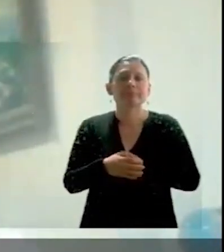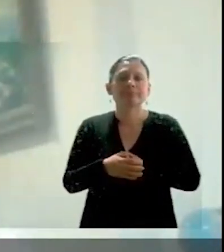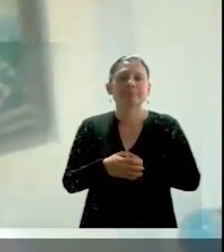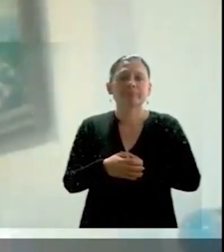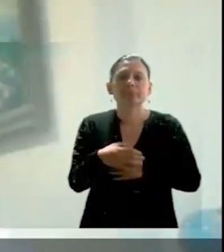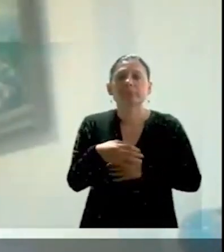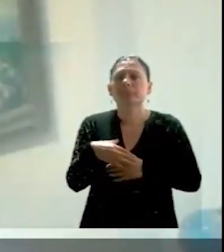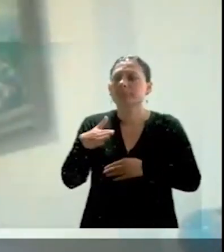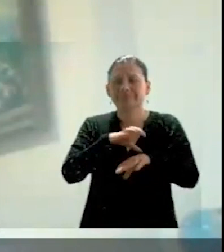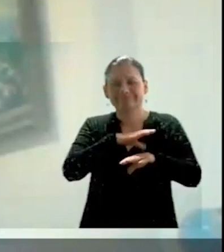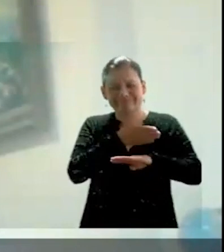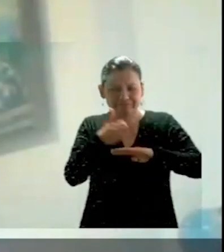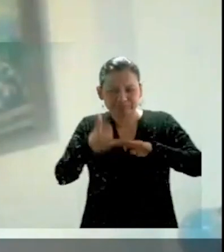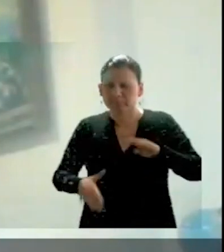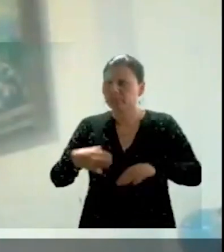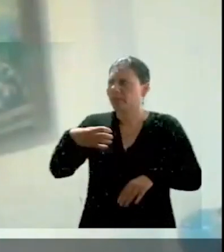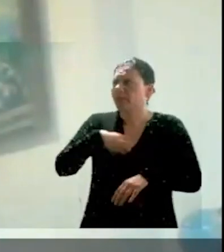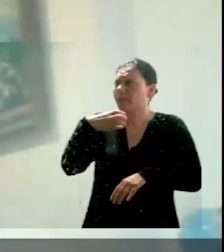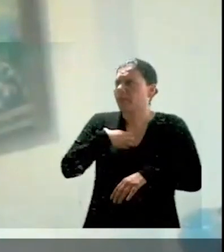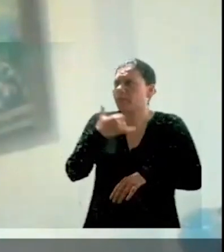una queja